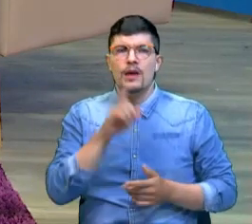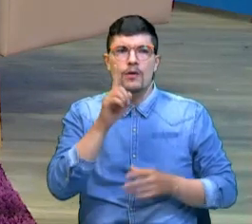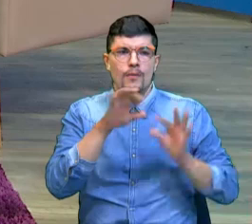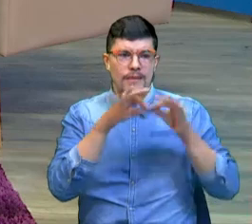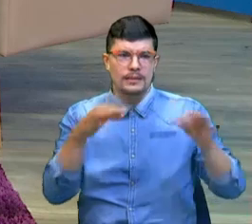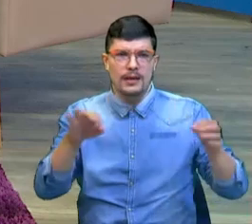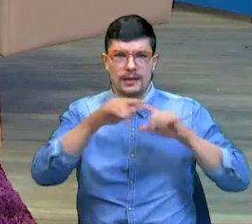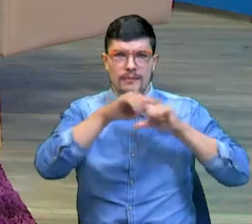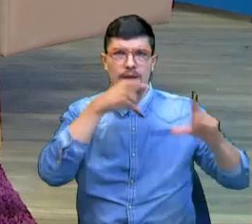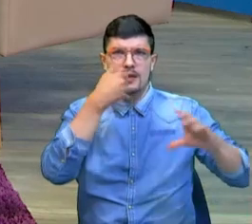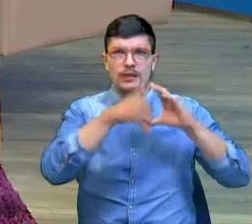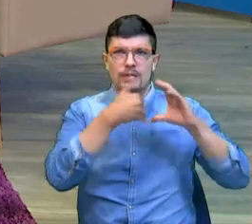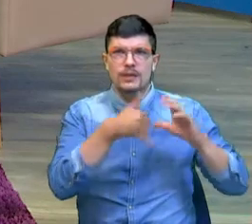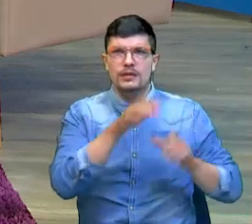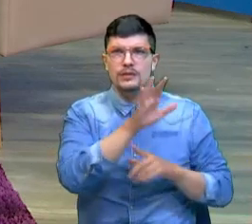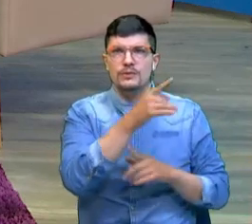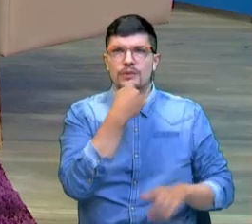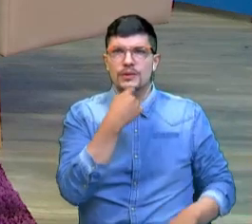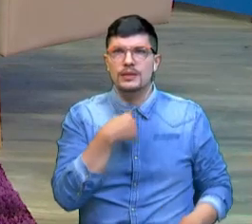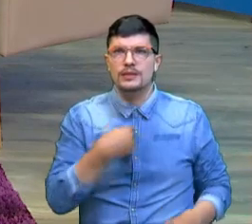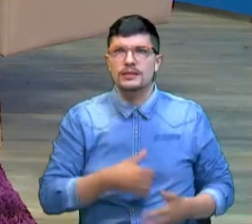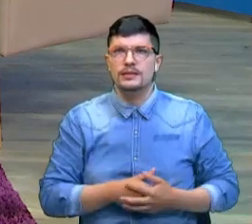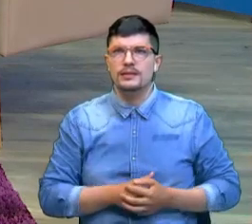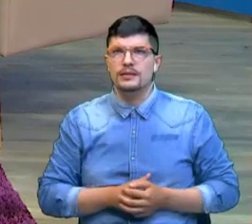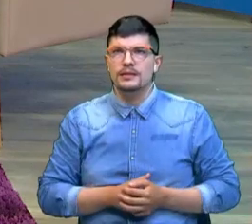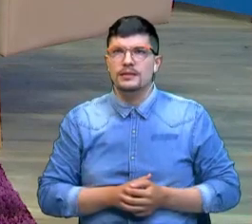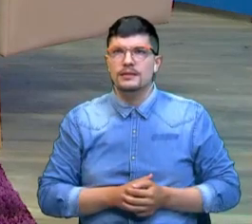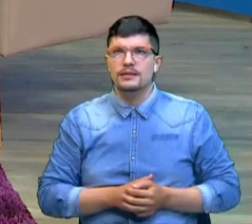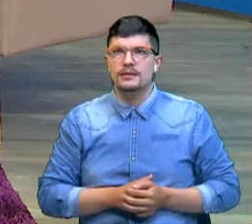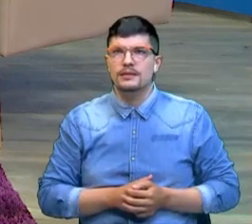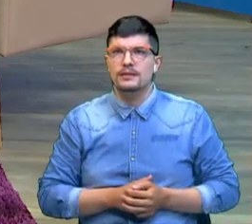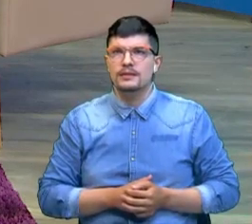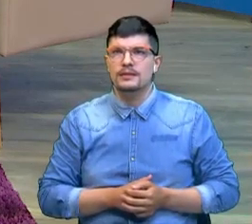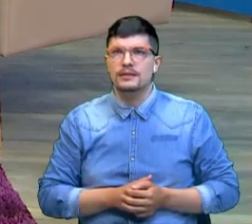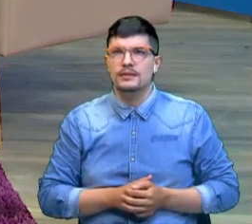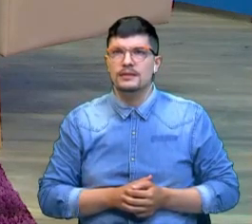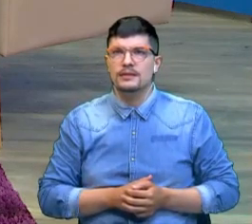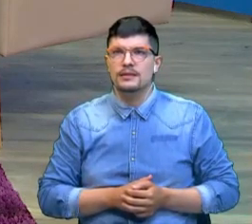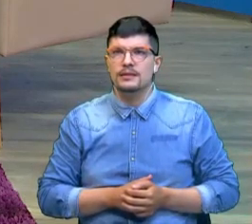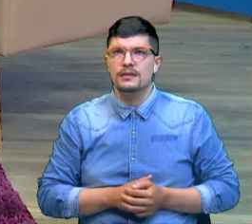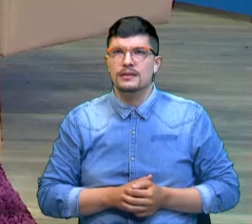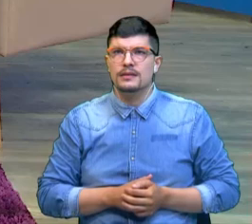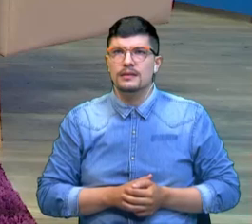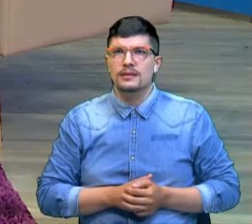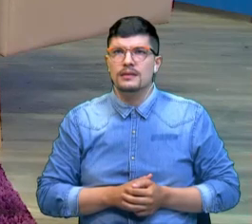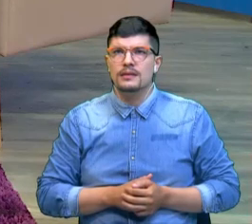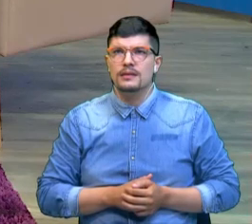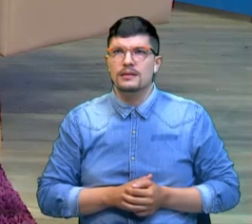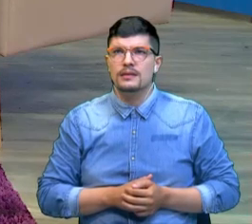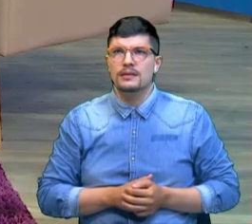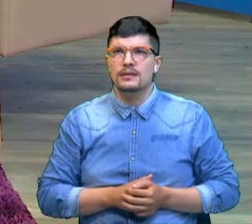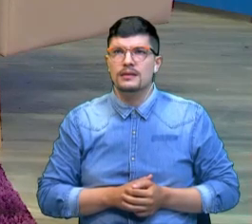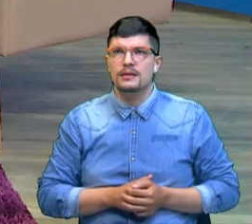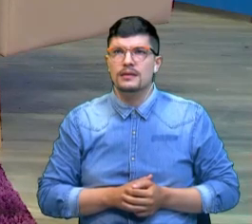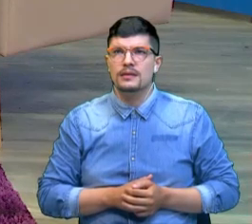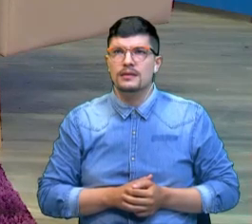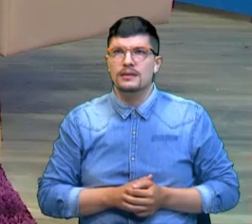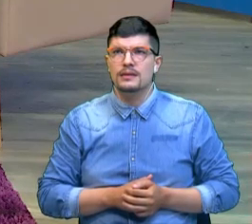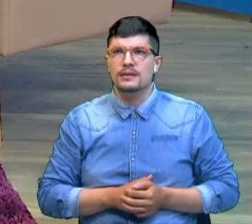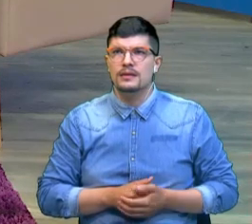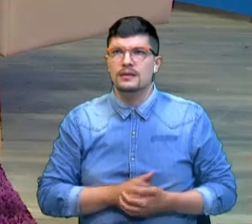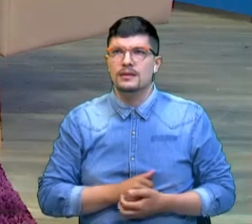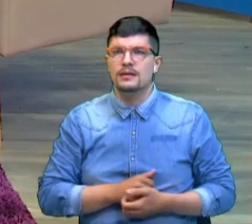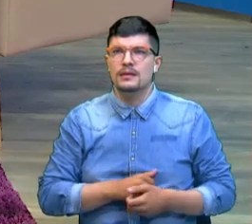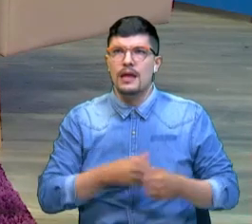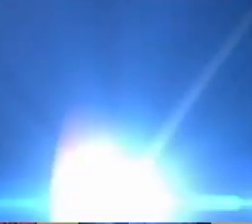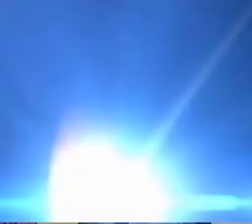mensaje, abogado. No sé si nos da tiempo todavía para un nuevo mensaje. Tuve un accidente